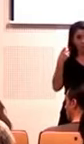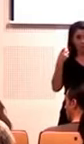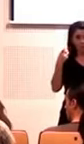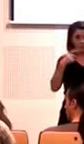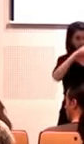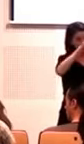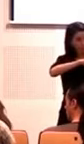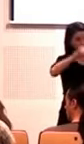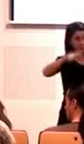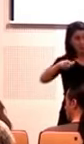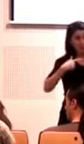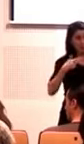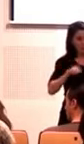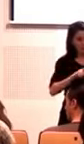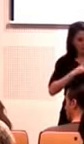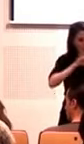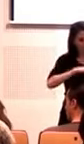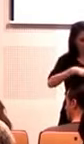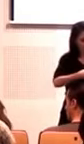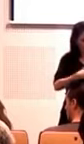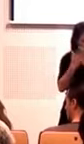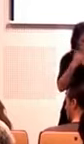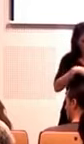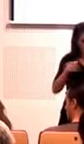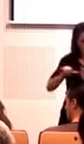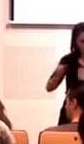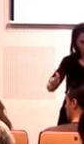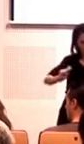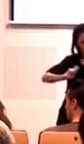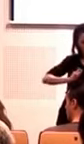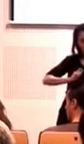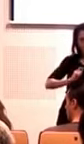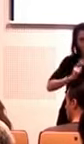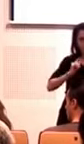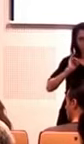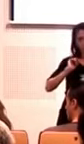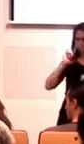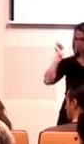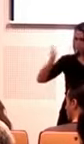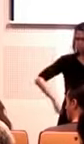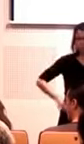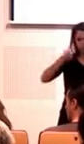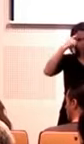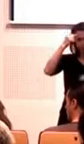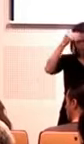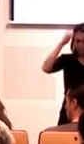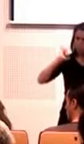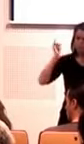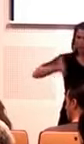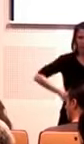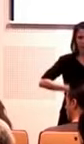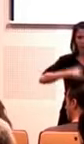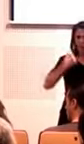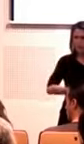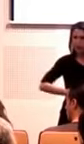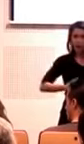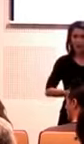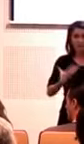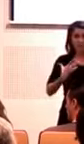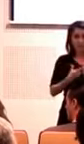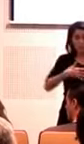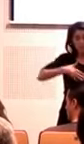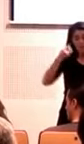la gente que no lo vivimos a diario, pues eso, que es súper enriquecedor, súper agradable, y compartirlo con vosotros, pues a